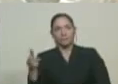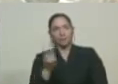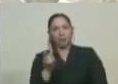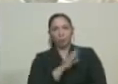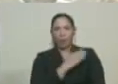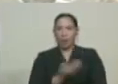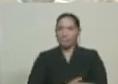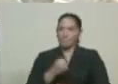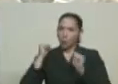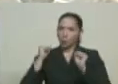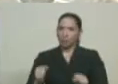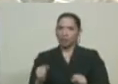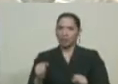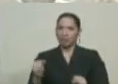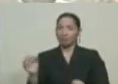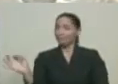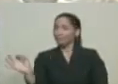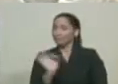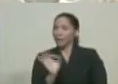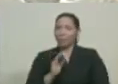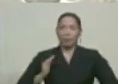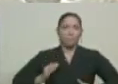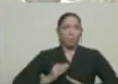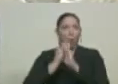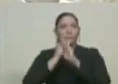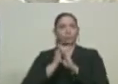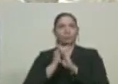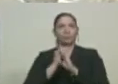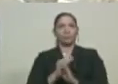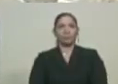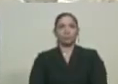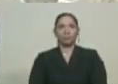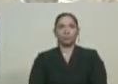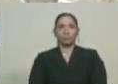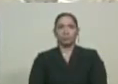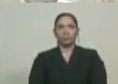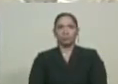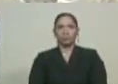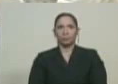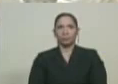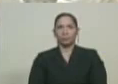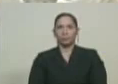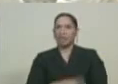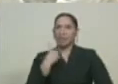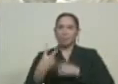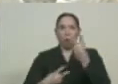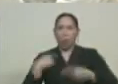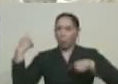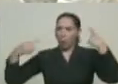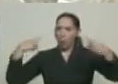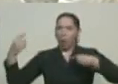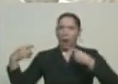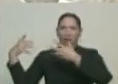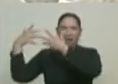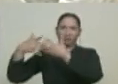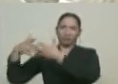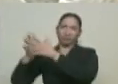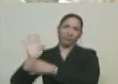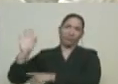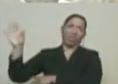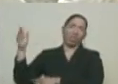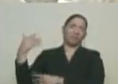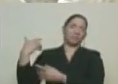potencia. Nada nos va a detener, absolutamente nada. Ni las voces dislocadas que desde el imperio salen, ni las